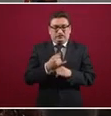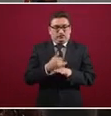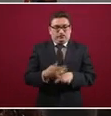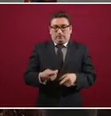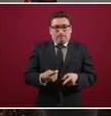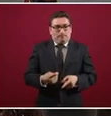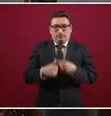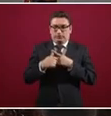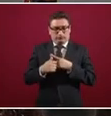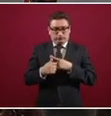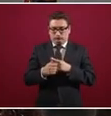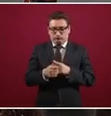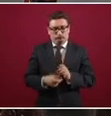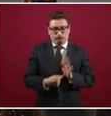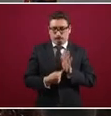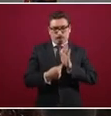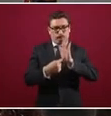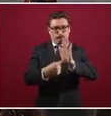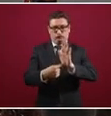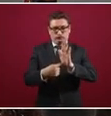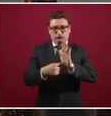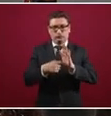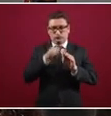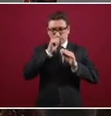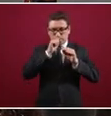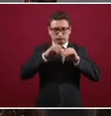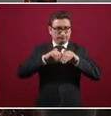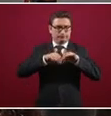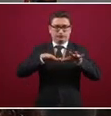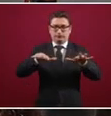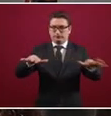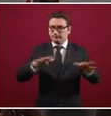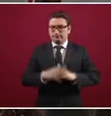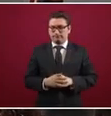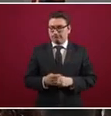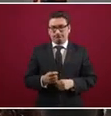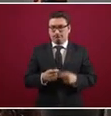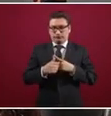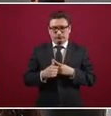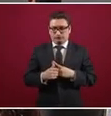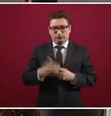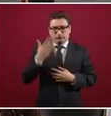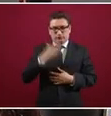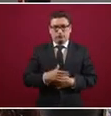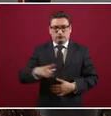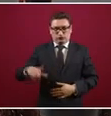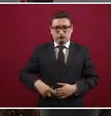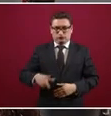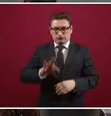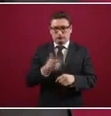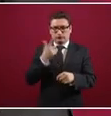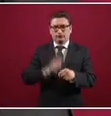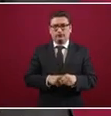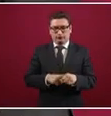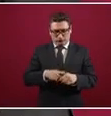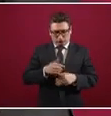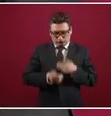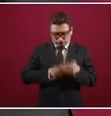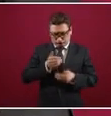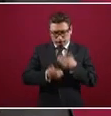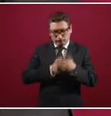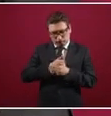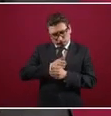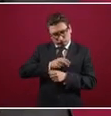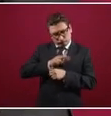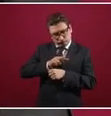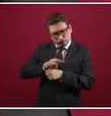por primera vez se hace se hace público y es la primera vez que desde el gobierno federal se lleva un seguimiento